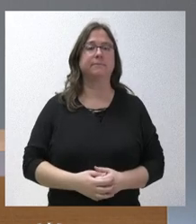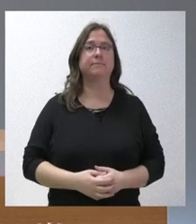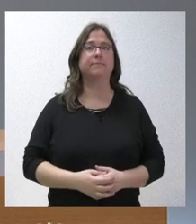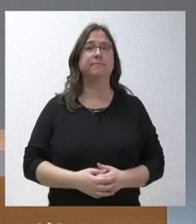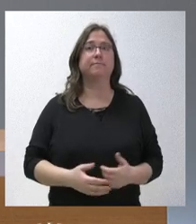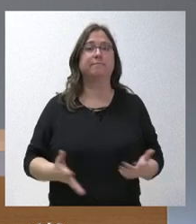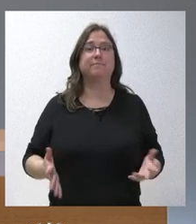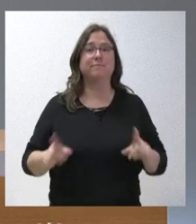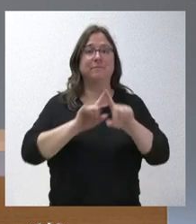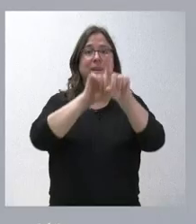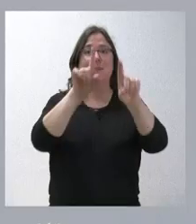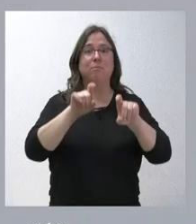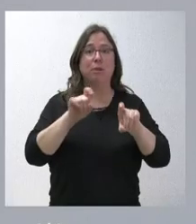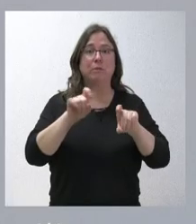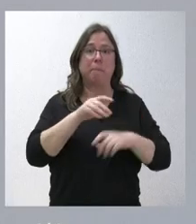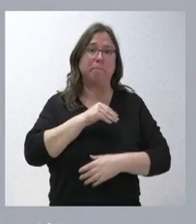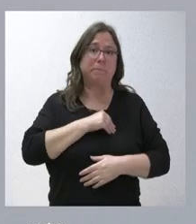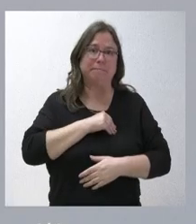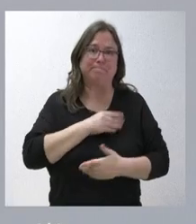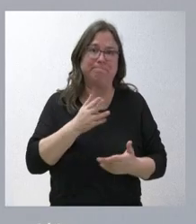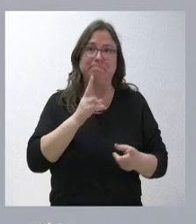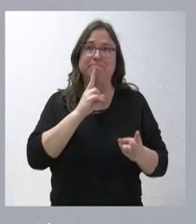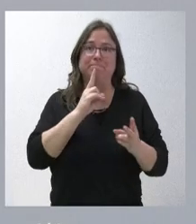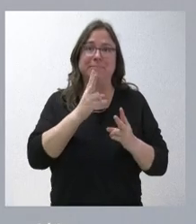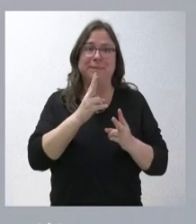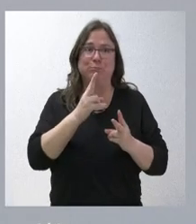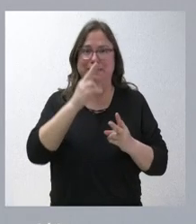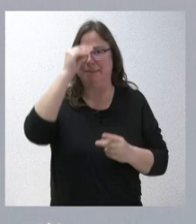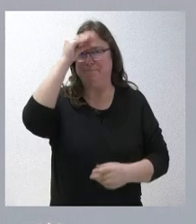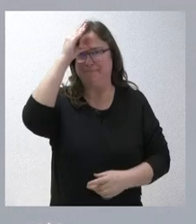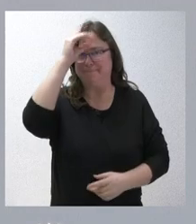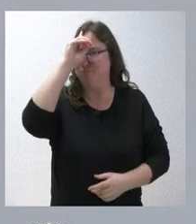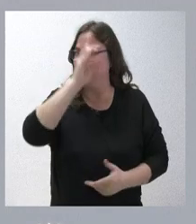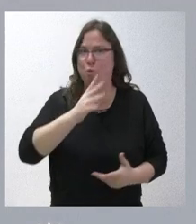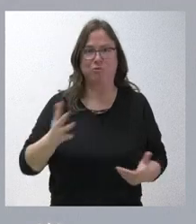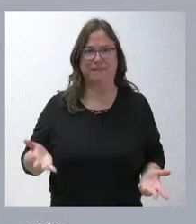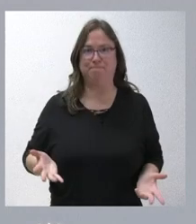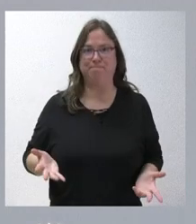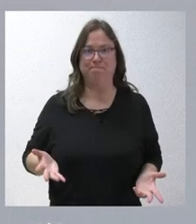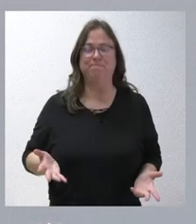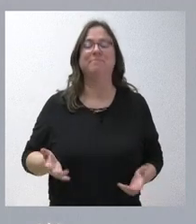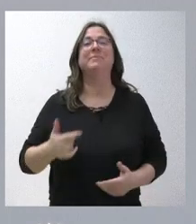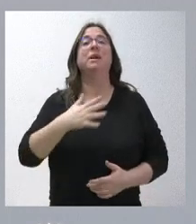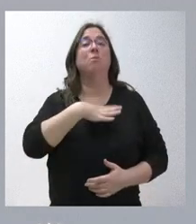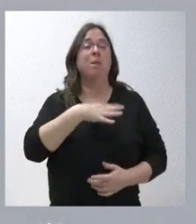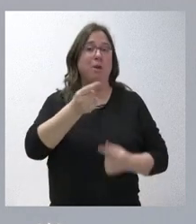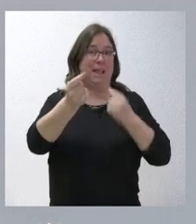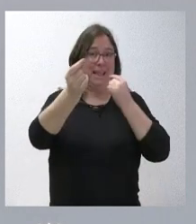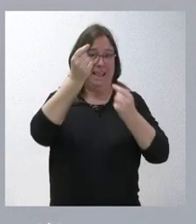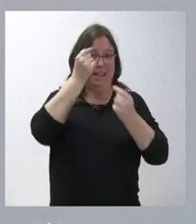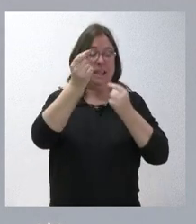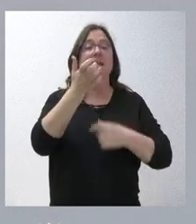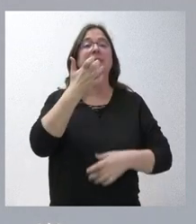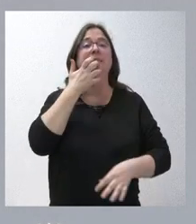hace dos preguntas de las cuales desgraciadamente no tengo mucho conocimiento pero le podemos dar con más detalle en primer lugar si la